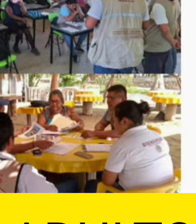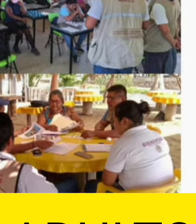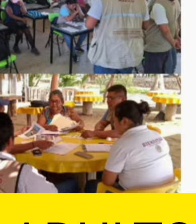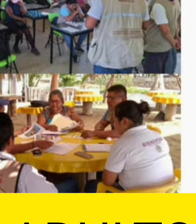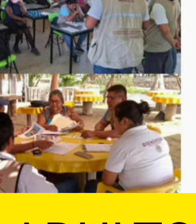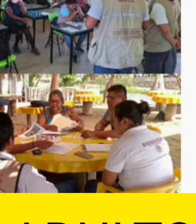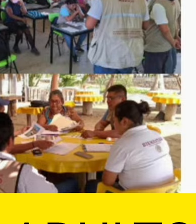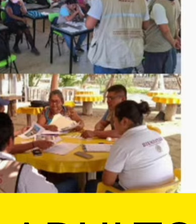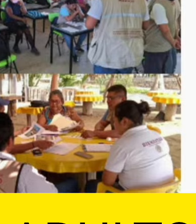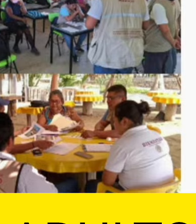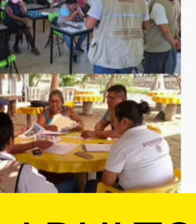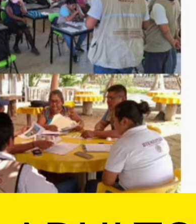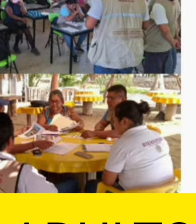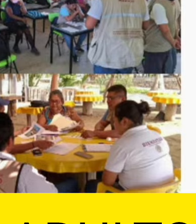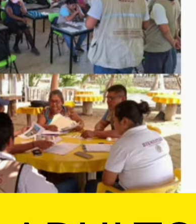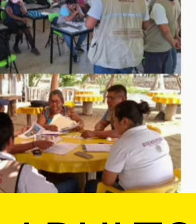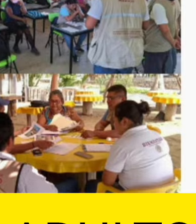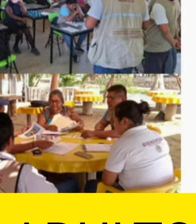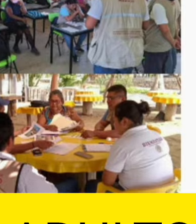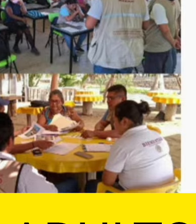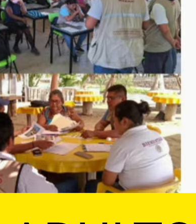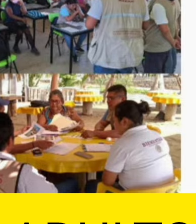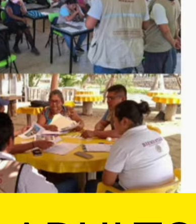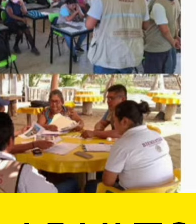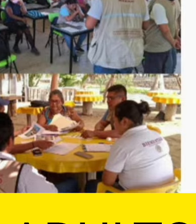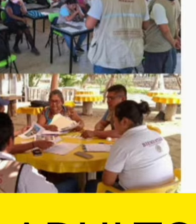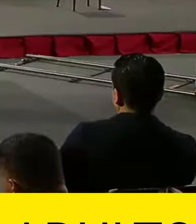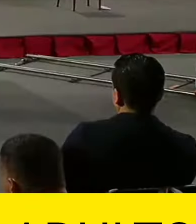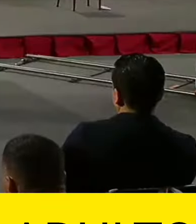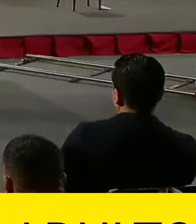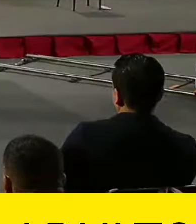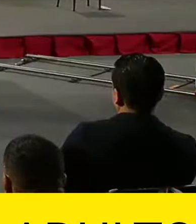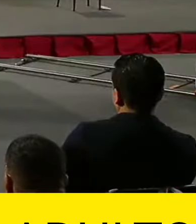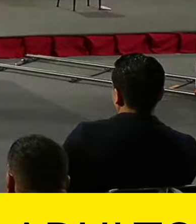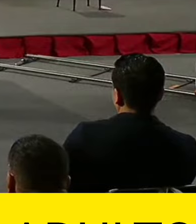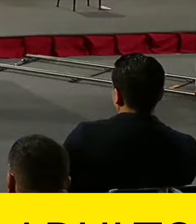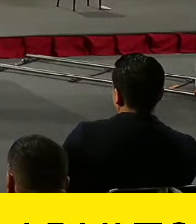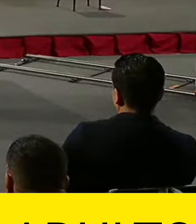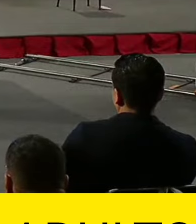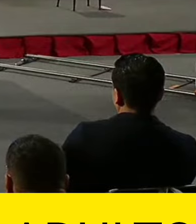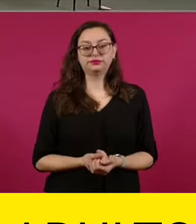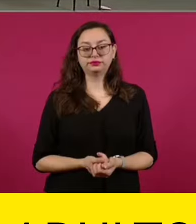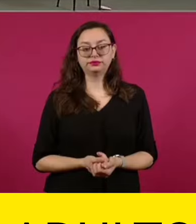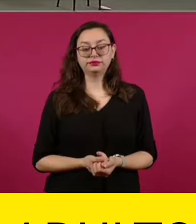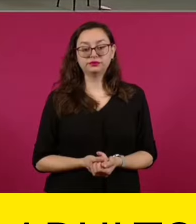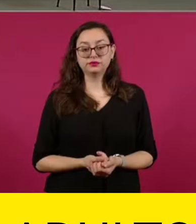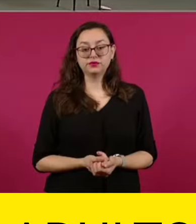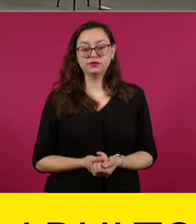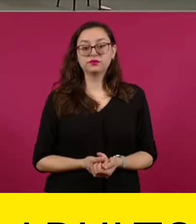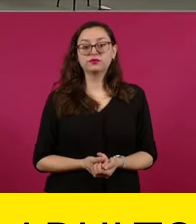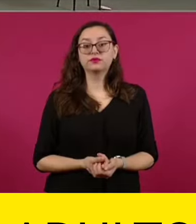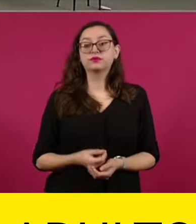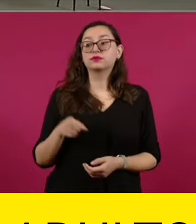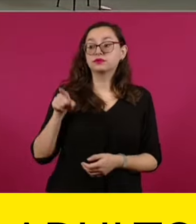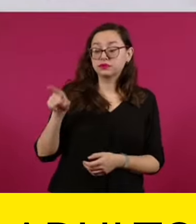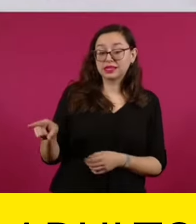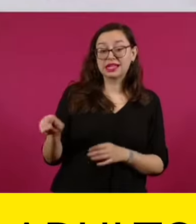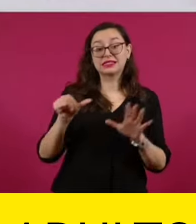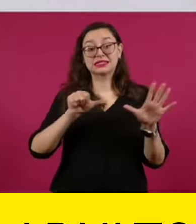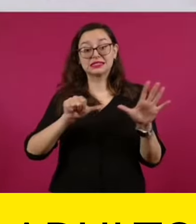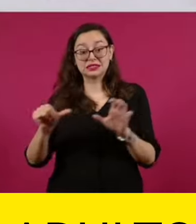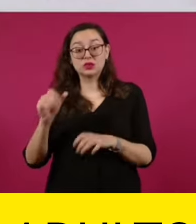el municipio en todo el país que tiene más clínicas del IMSS Bienestar, que son 116, y suman 609 millones que se